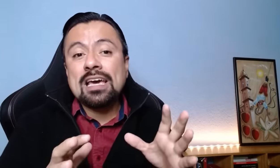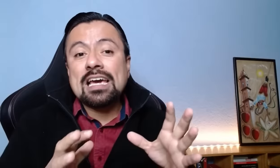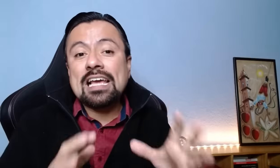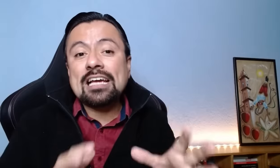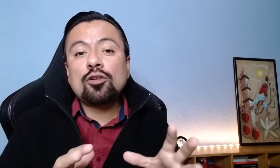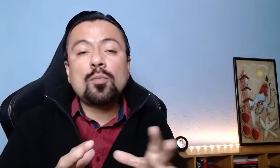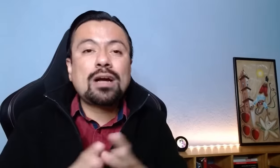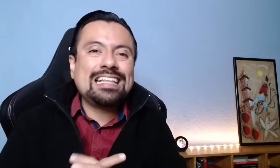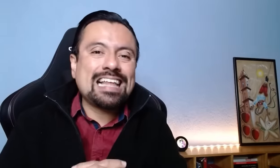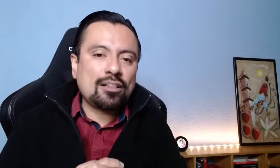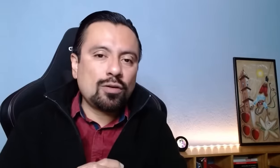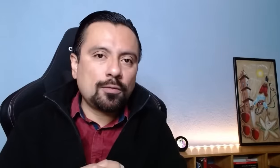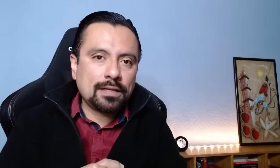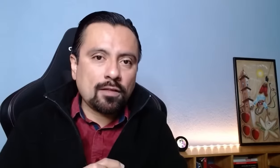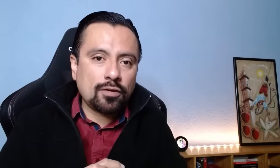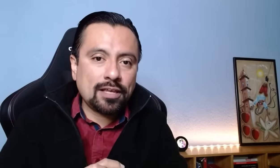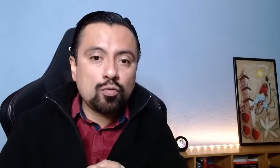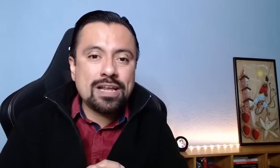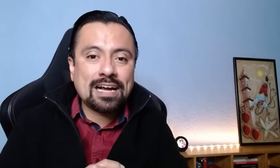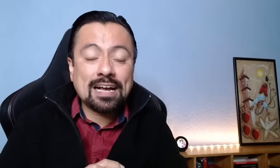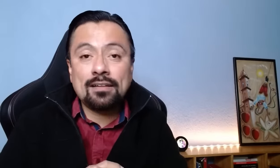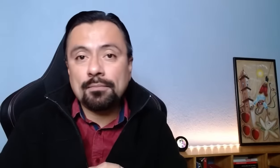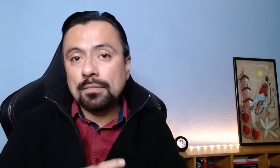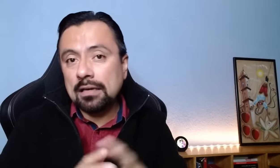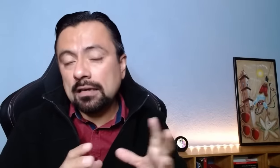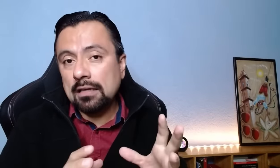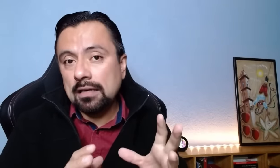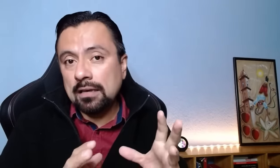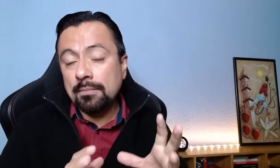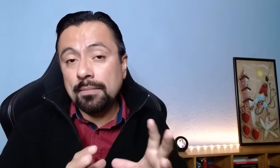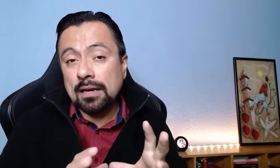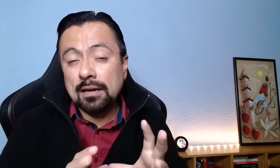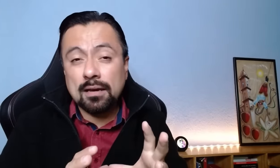resultó electo como candidato a gobernador de Culiacán,